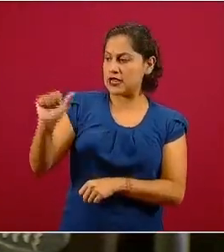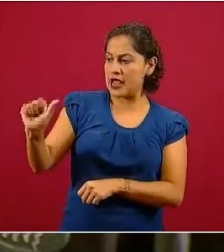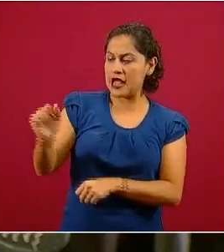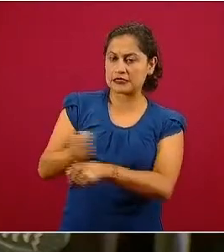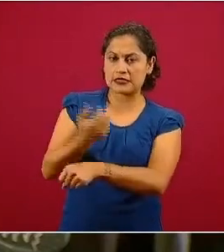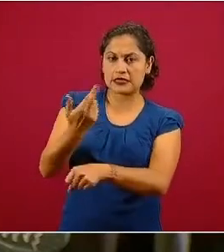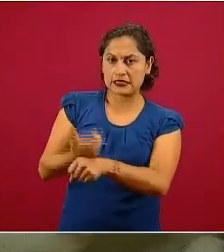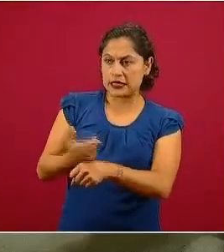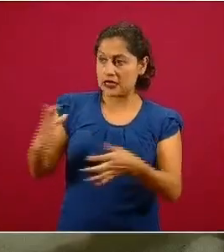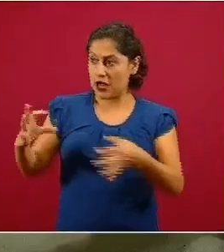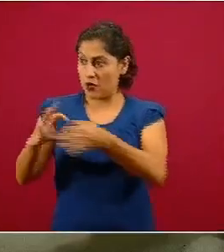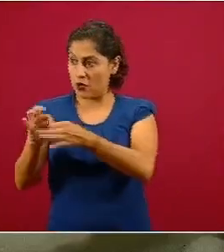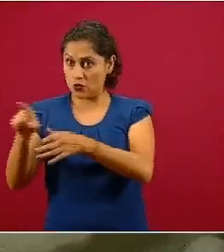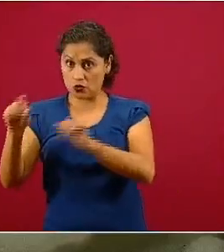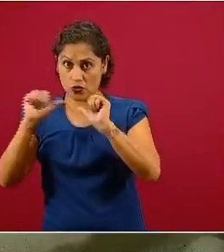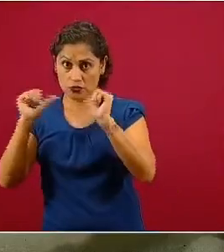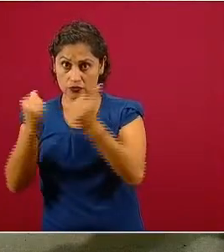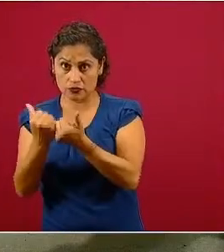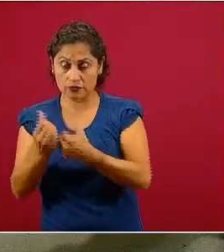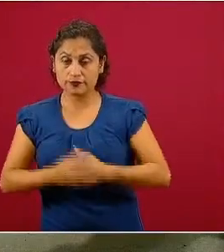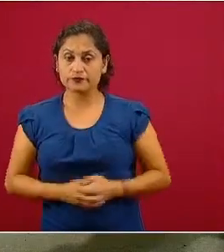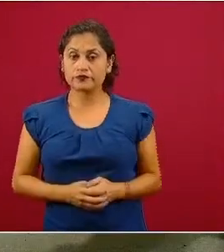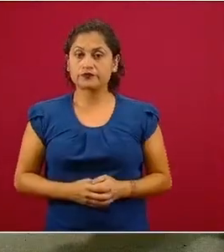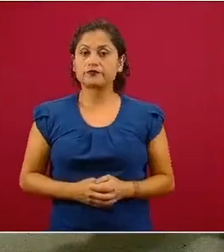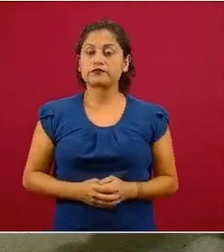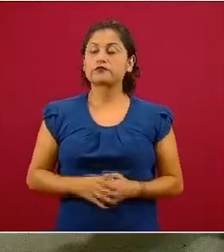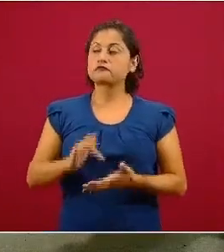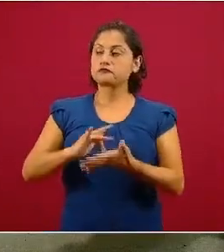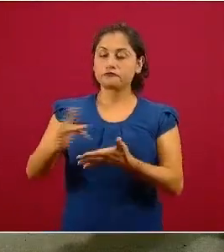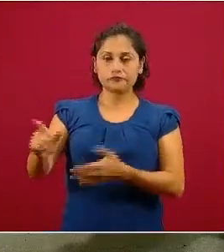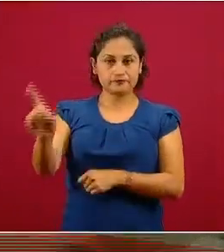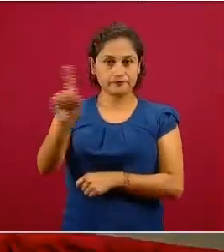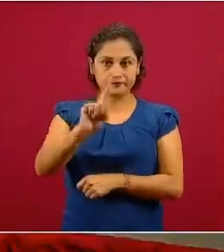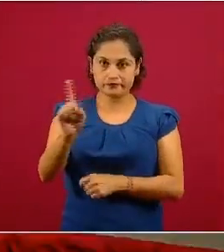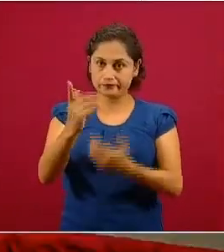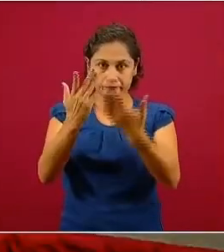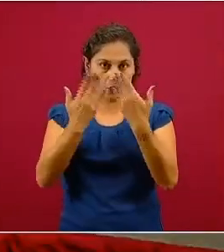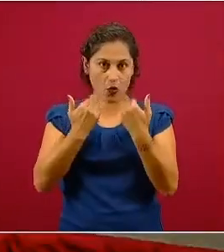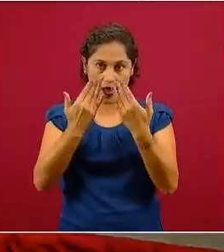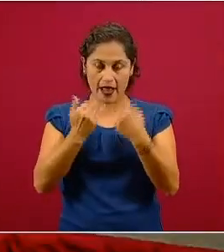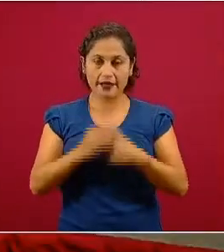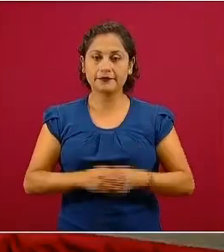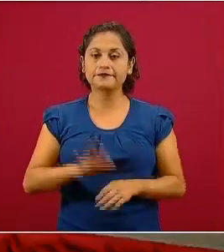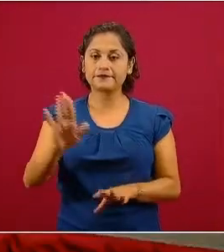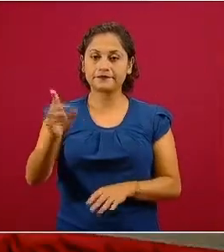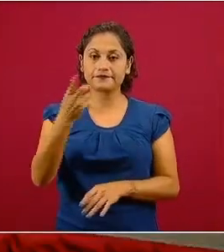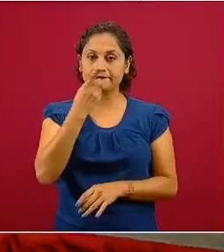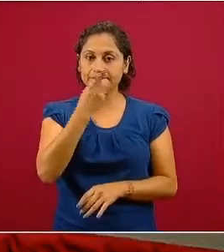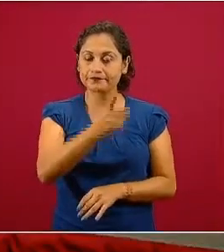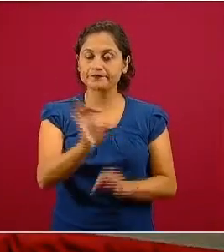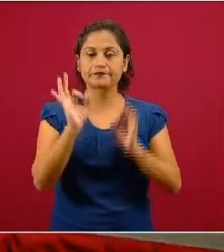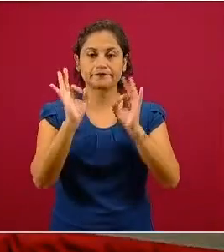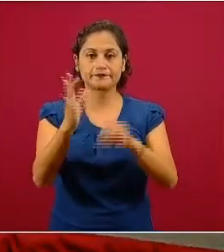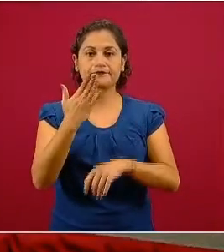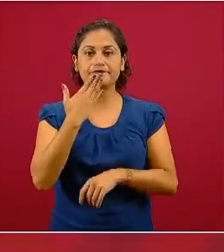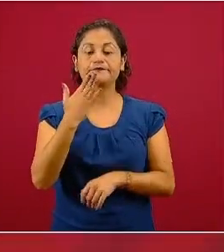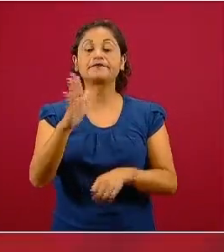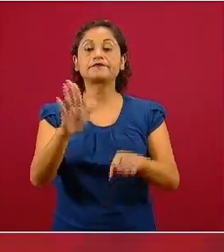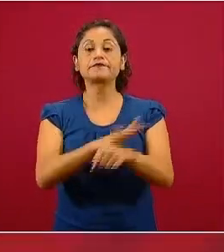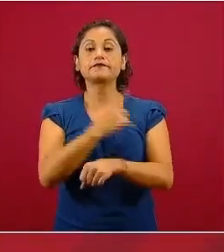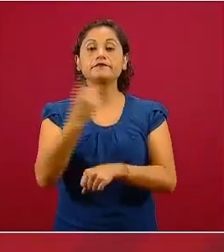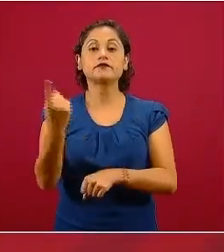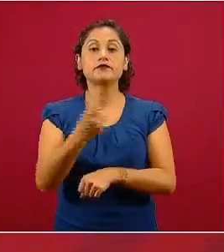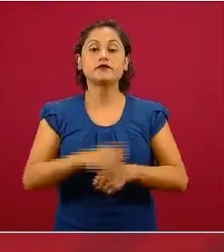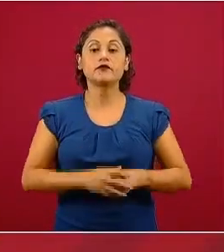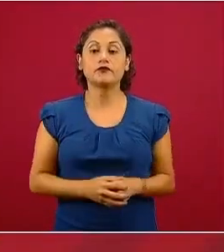esta organización? Gracias. No la hay. Y qué bueno que lo menciona, porque precisamente la industria, que ha sido